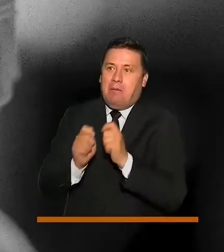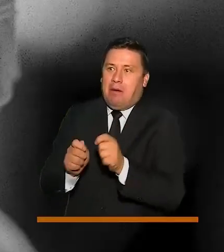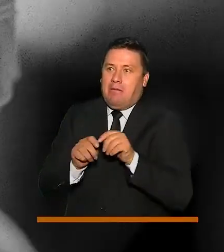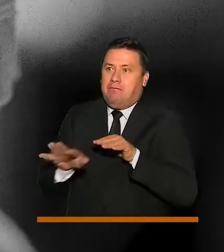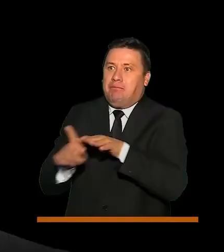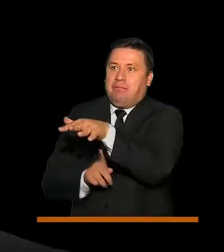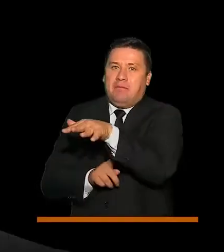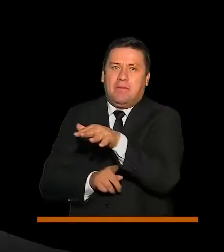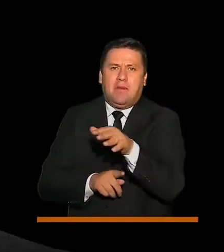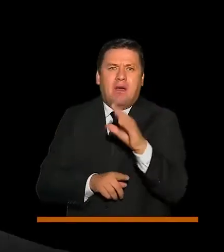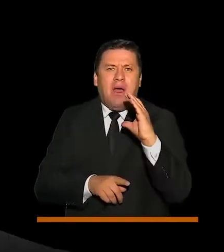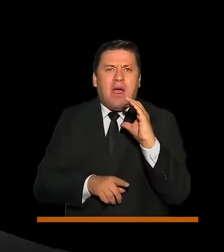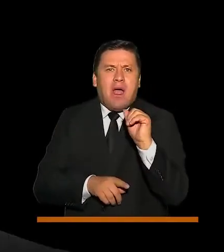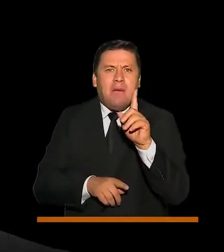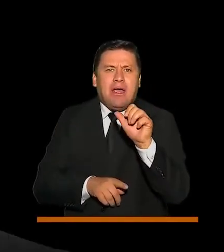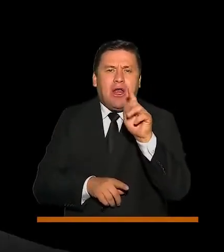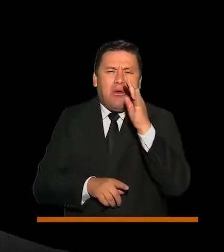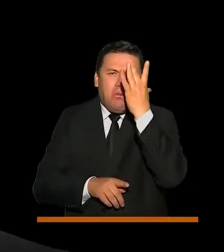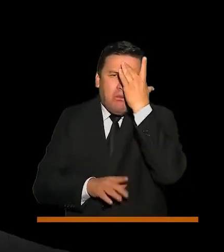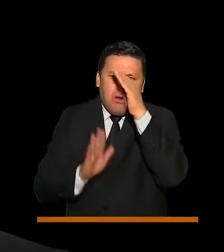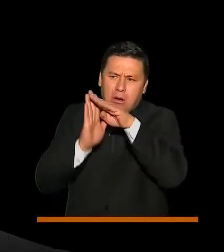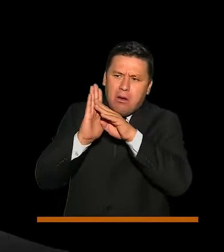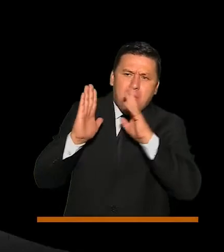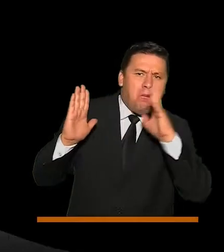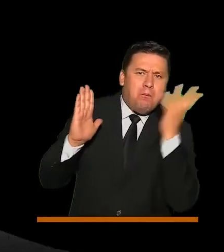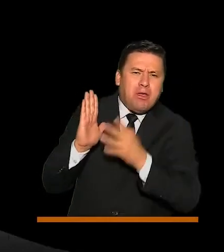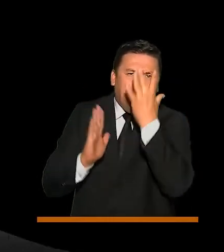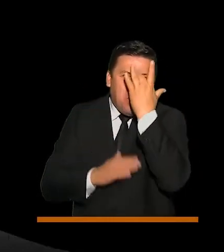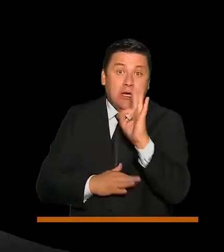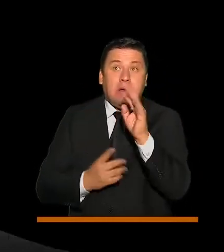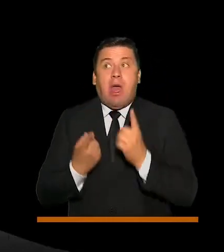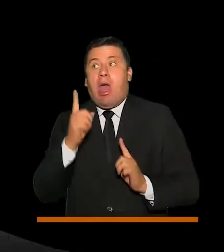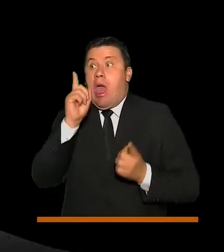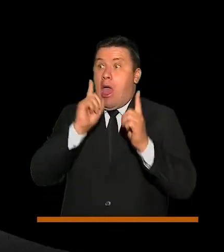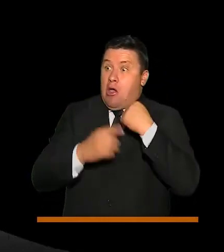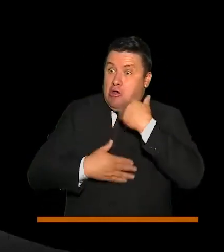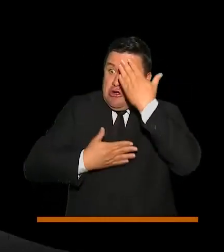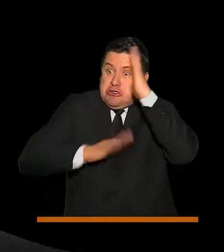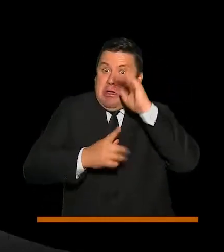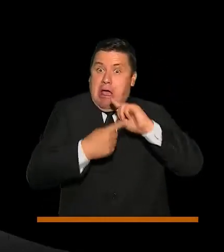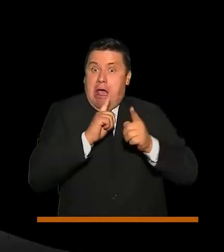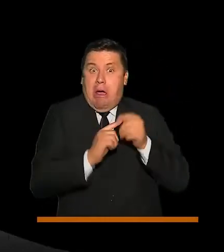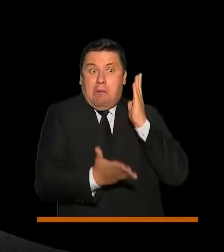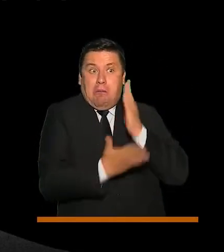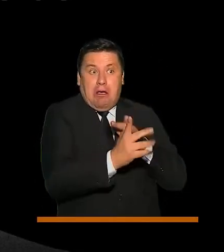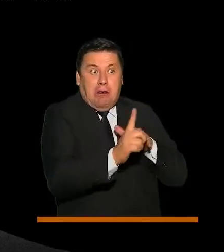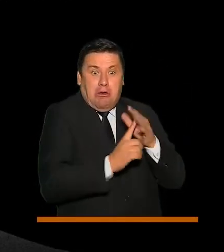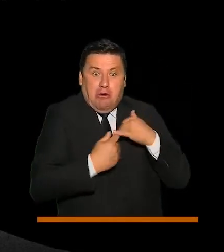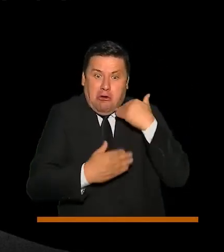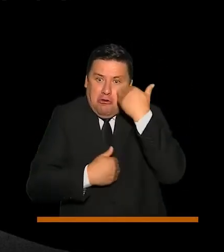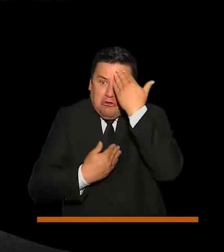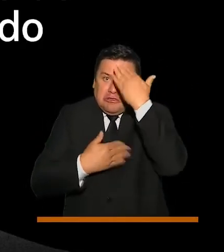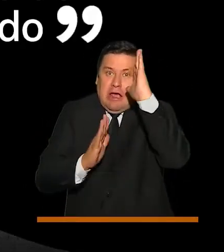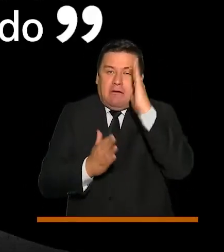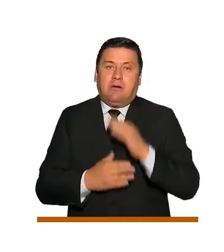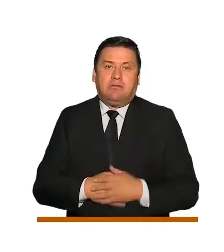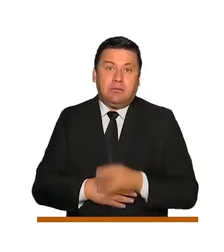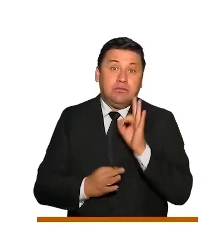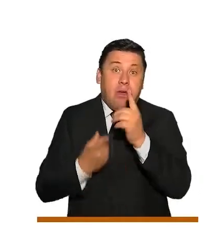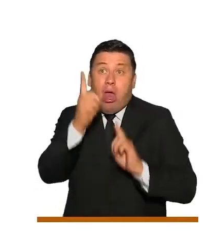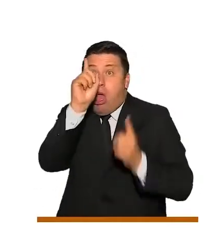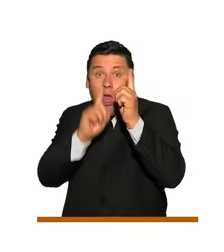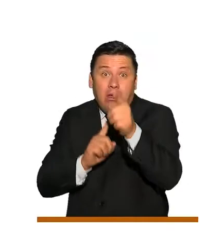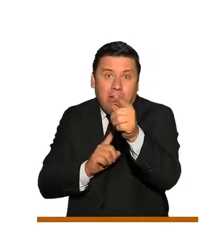sus hijos. Camilo, ¿por qué incumpliste los protocolos de bioseguridad? Su excusa, yo que iba a saber que alguno de mis amigos estaba contagiado.